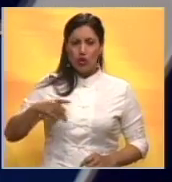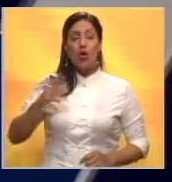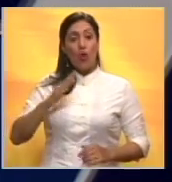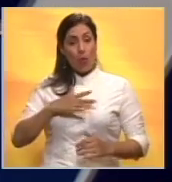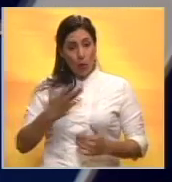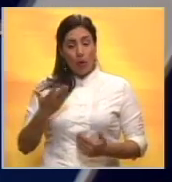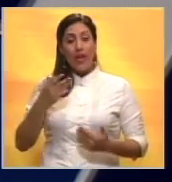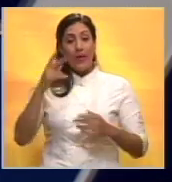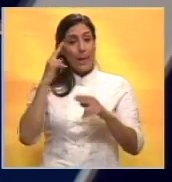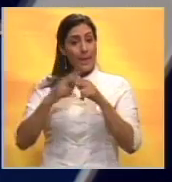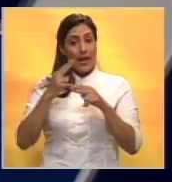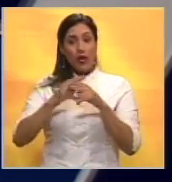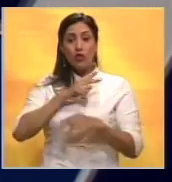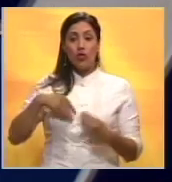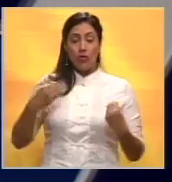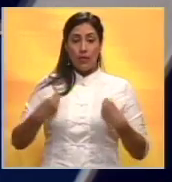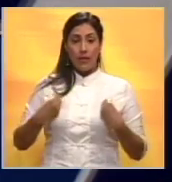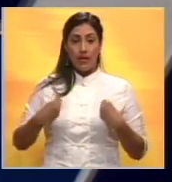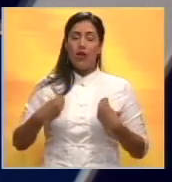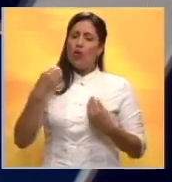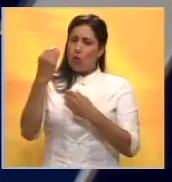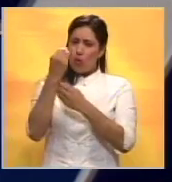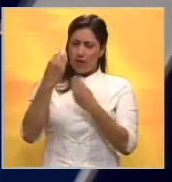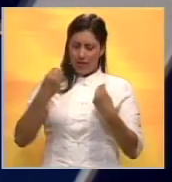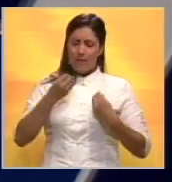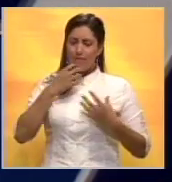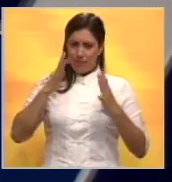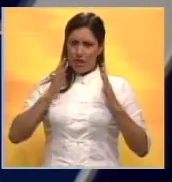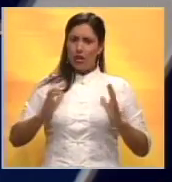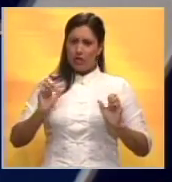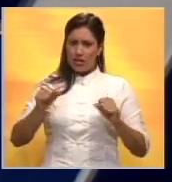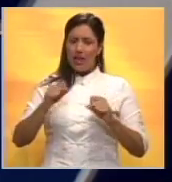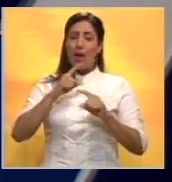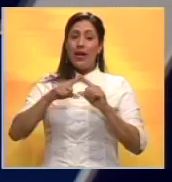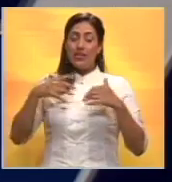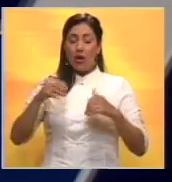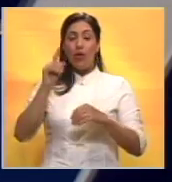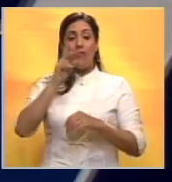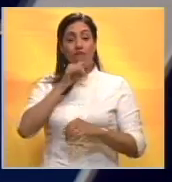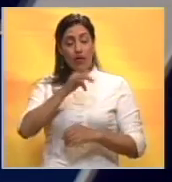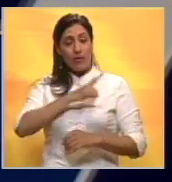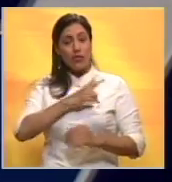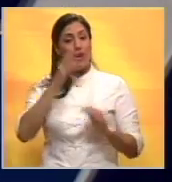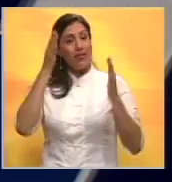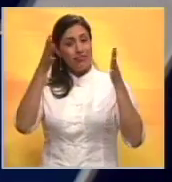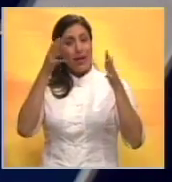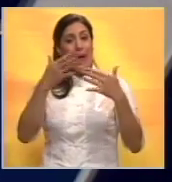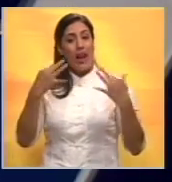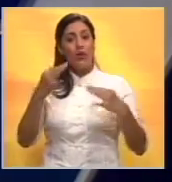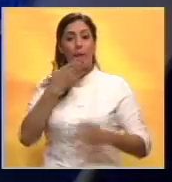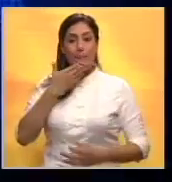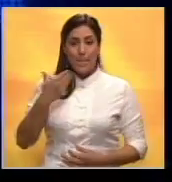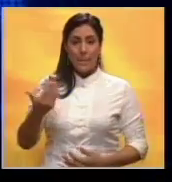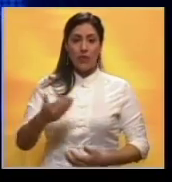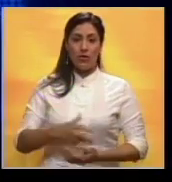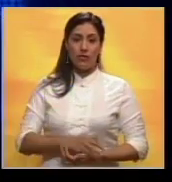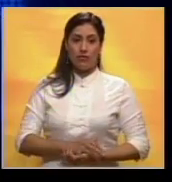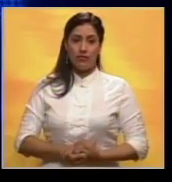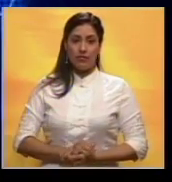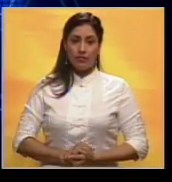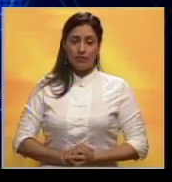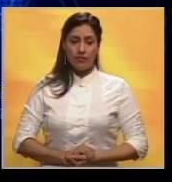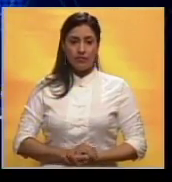y que pueden poner en riesgo nuestra vida cuidemos Nuestra Belleza y salud noticiero benevision Te recuerda que el natural es